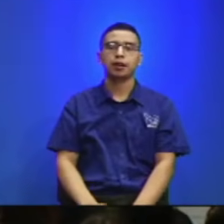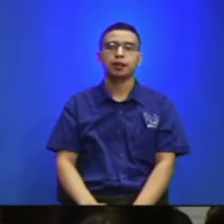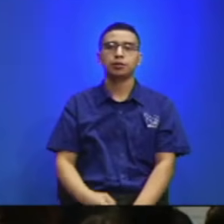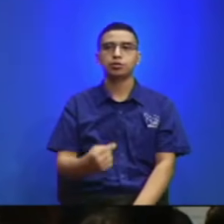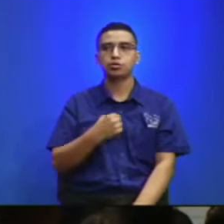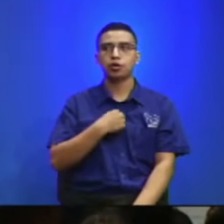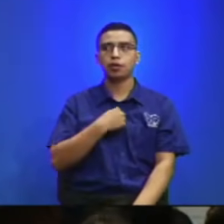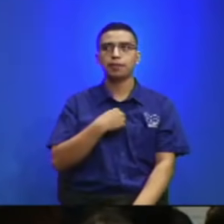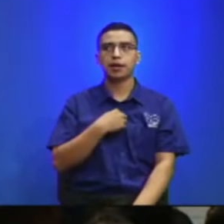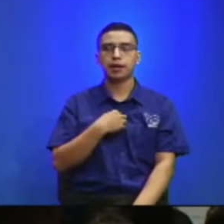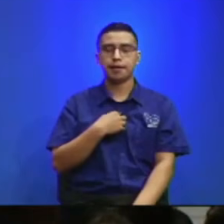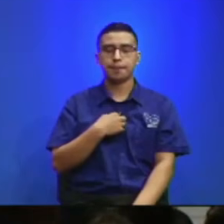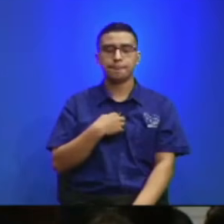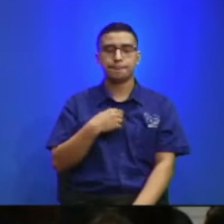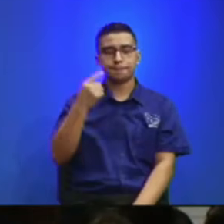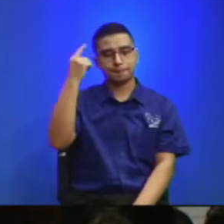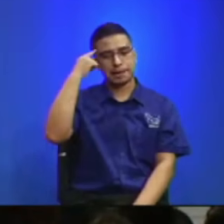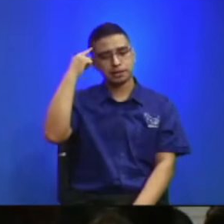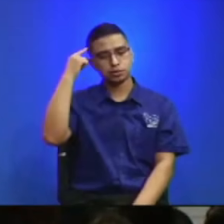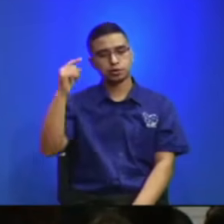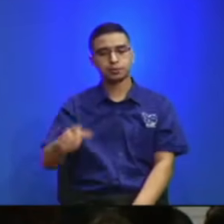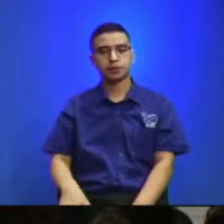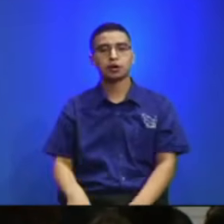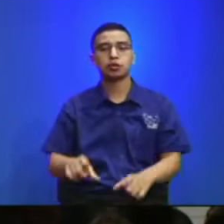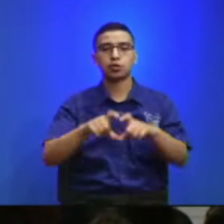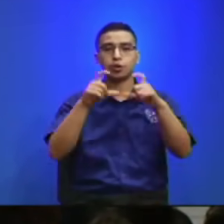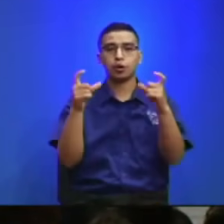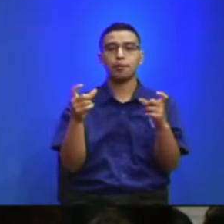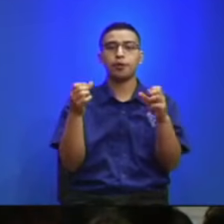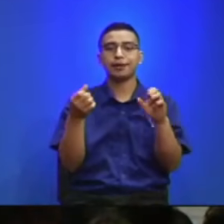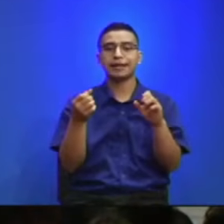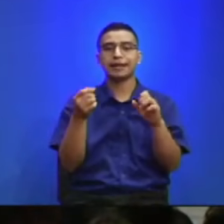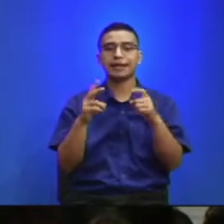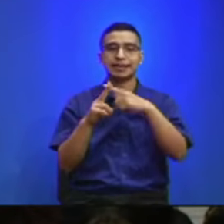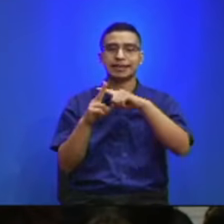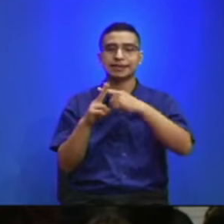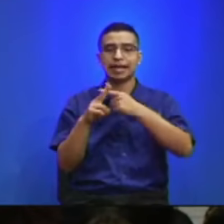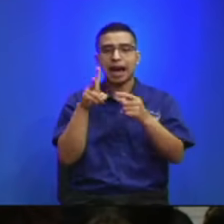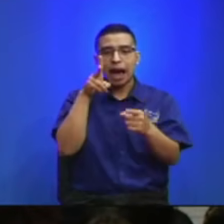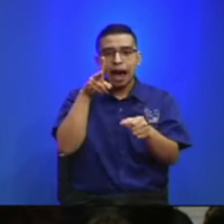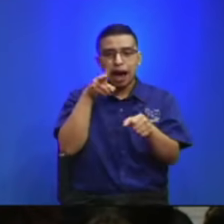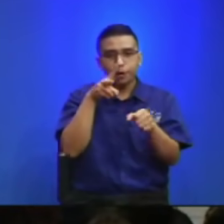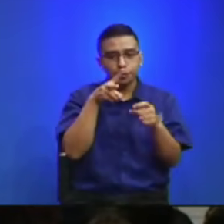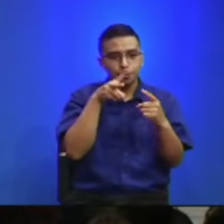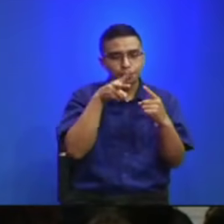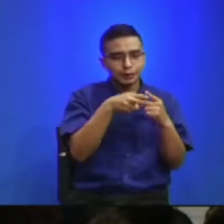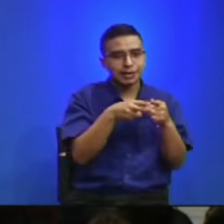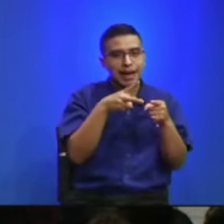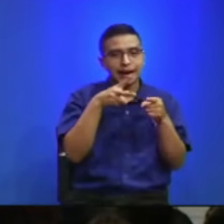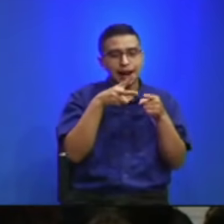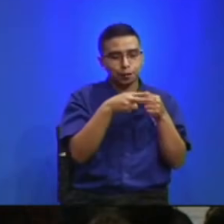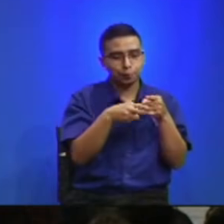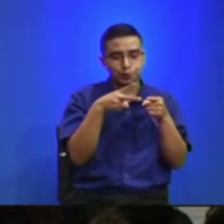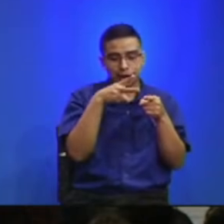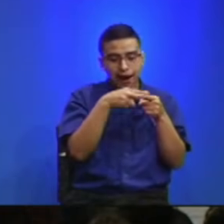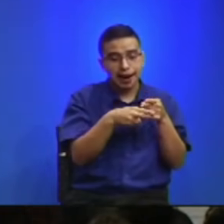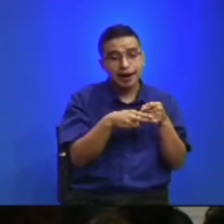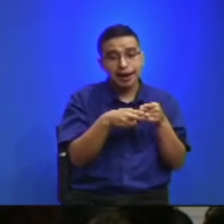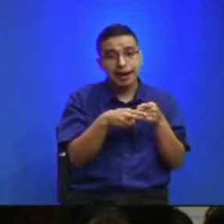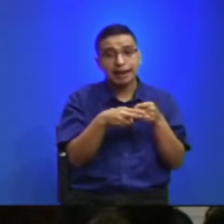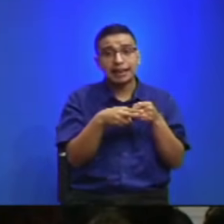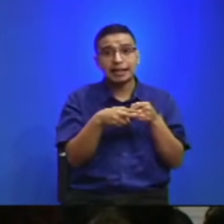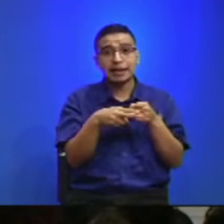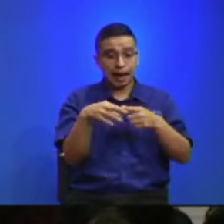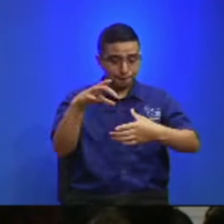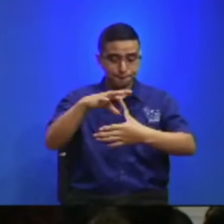documentales a la edad como empiezan a cortar capa por capa como cuando llegan al lugar a la cuestión que tienen